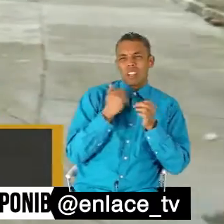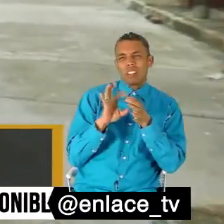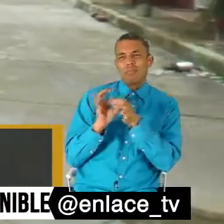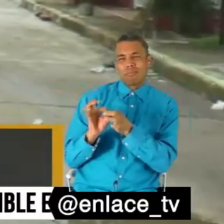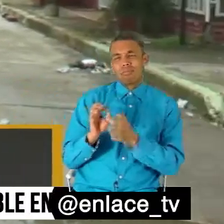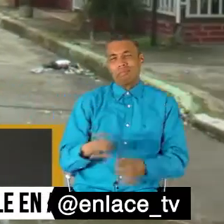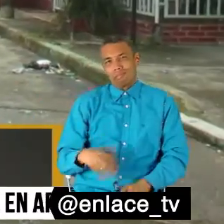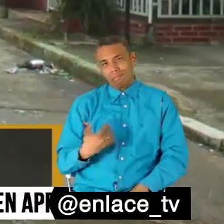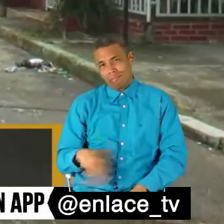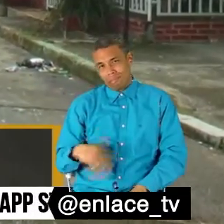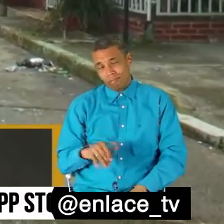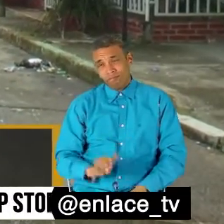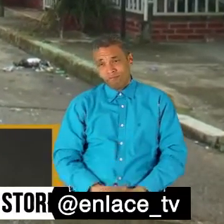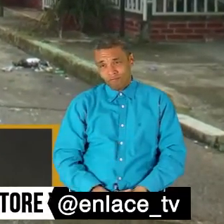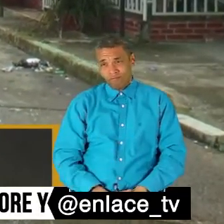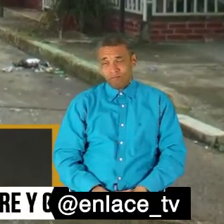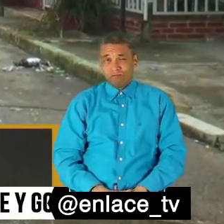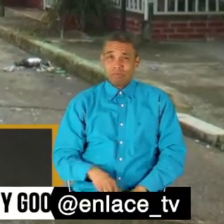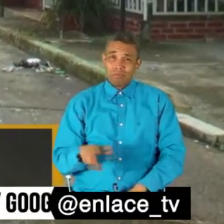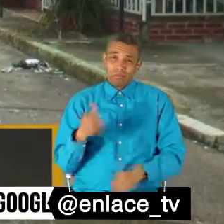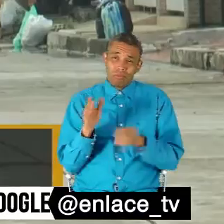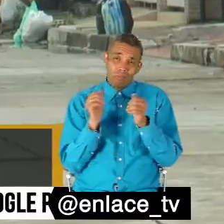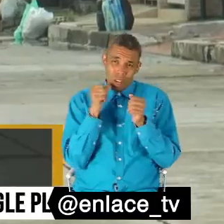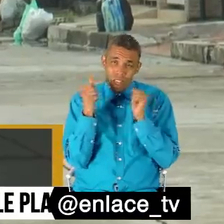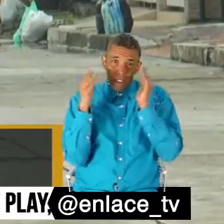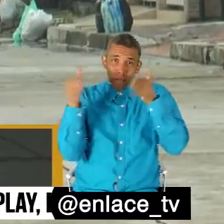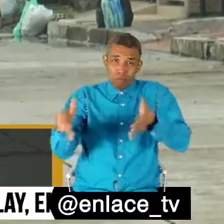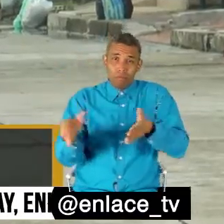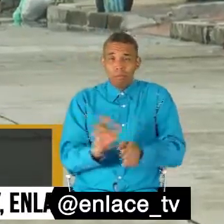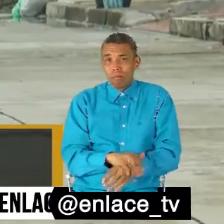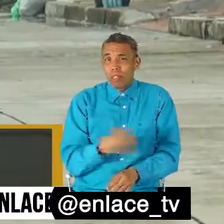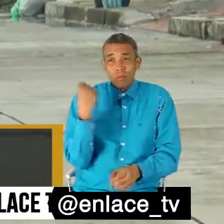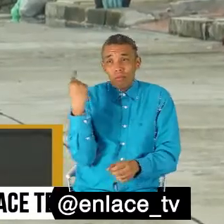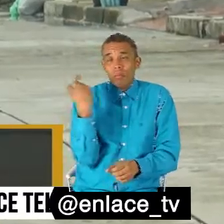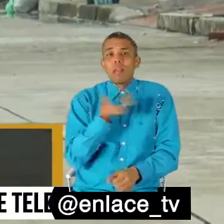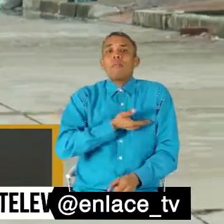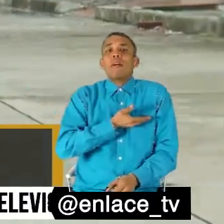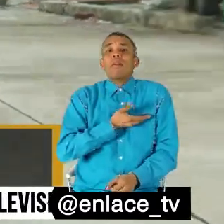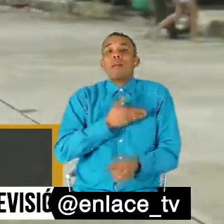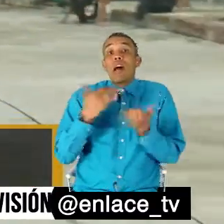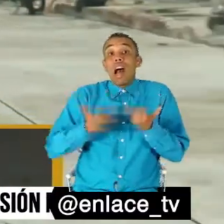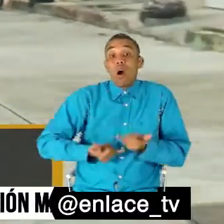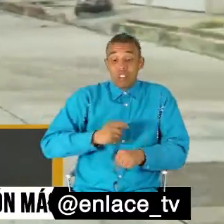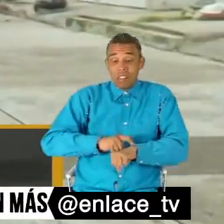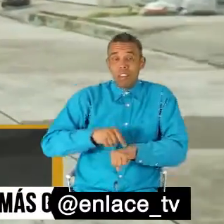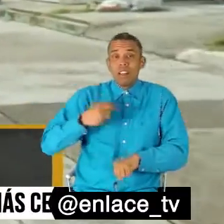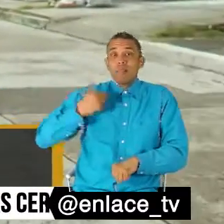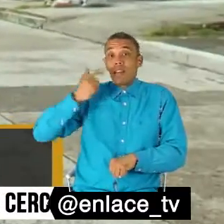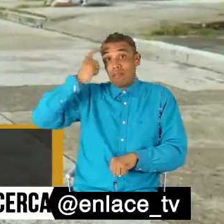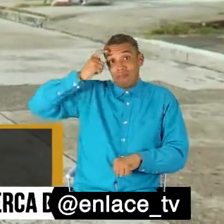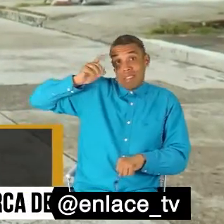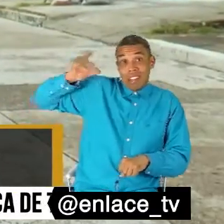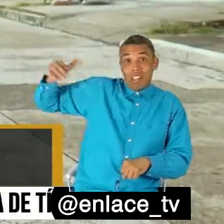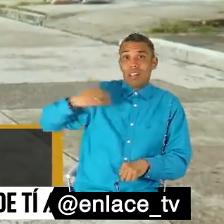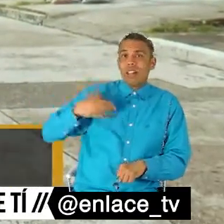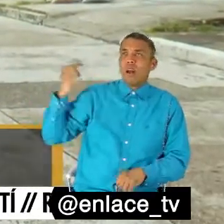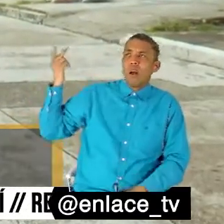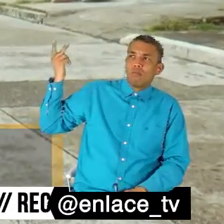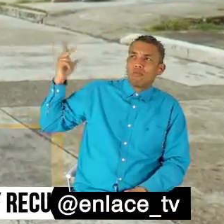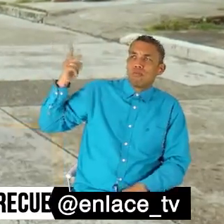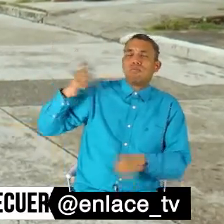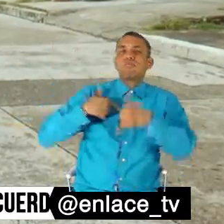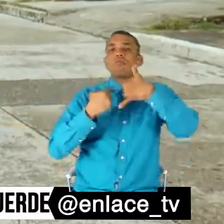joven taekwondista y no entienden qué fue lo que sucedió. La progenitora del menor viaja a esta hora desde la ciudad de Cartagena, donde vive